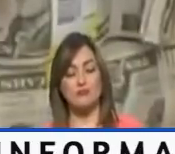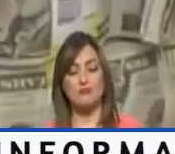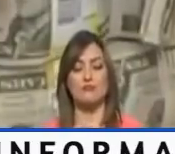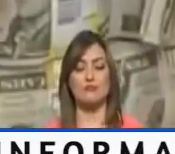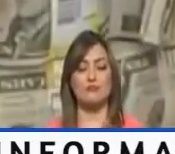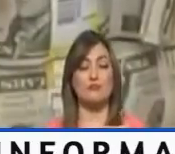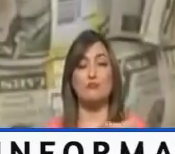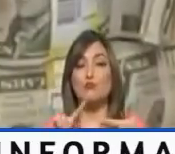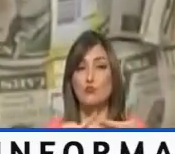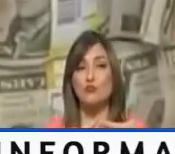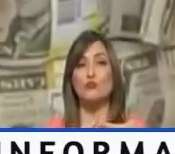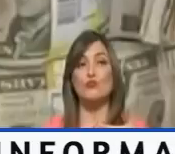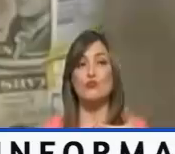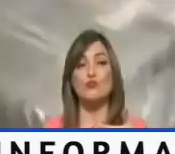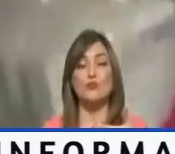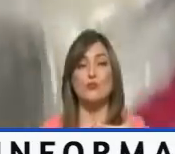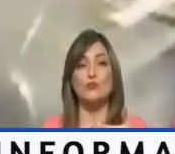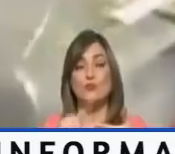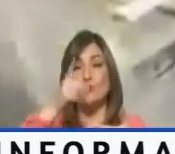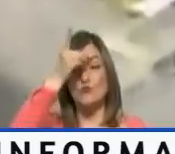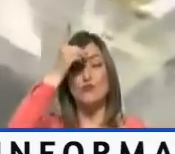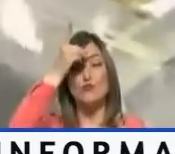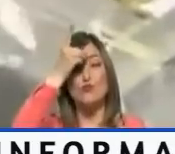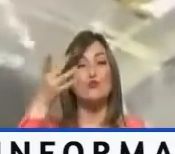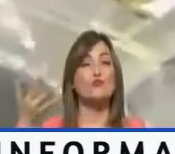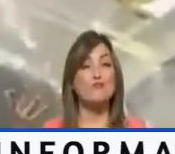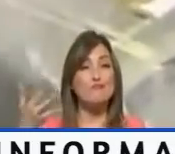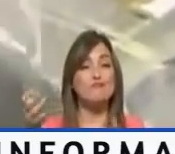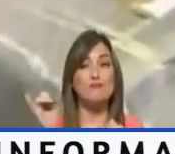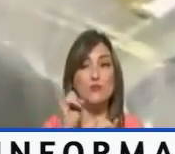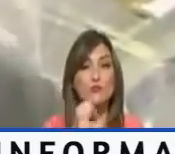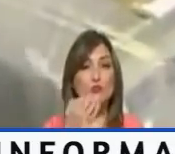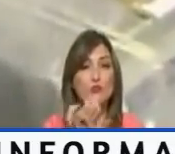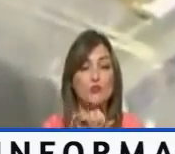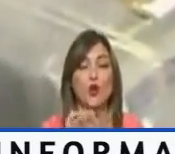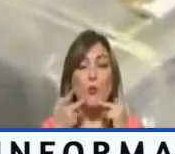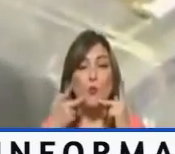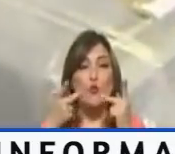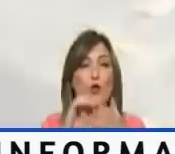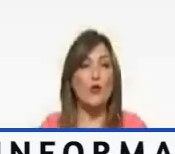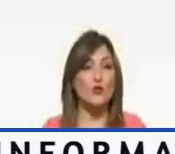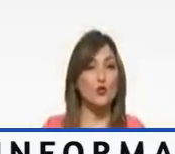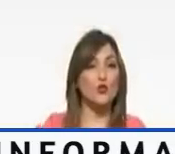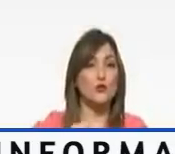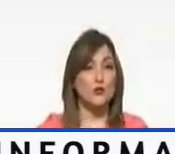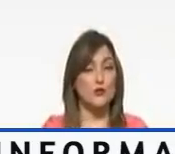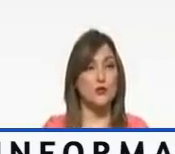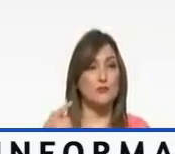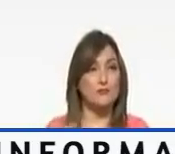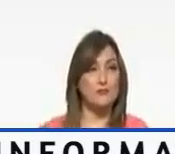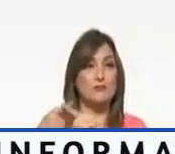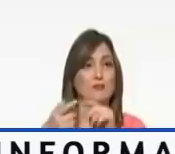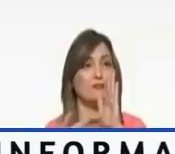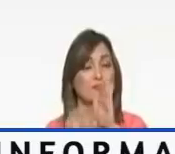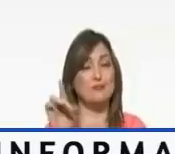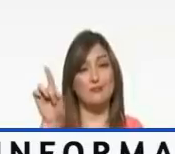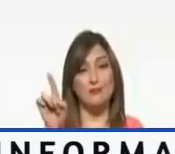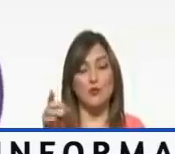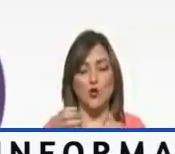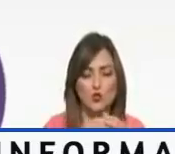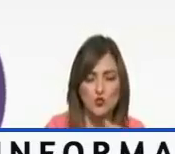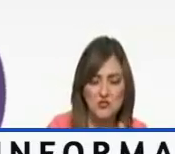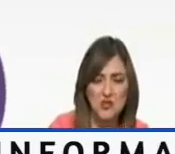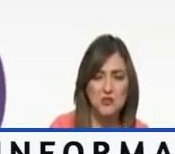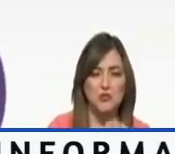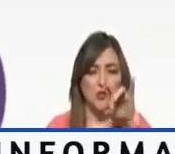El otro caso en el que aplica la amnistía del récord crediticio es cuando la deuda corresponda a entidades de la economía popular y solidaria de